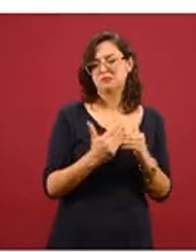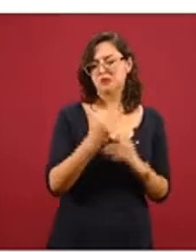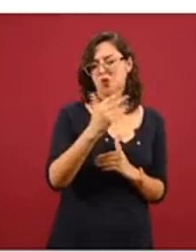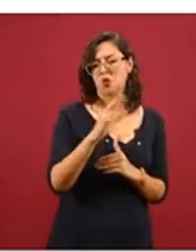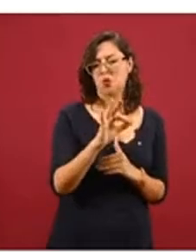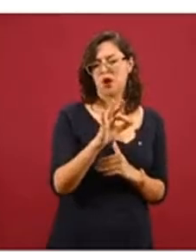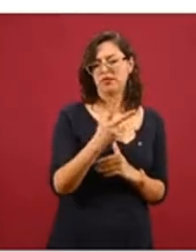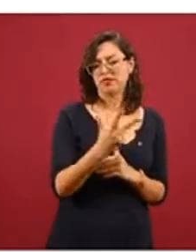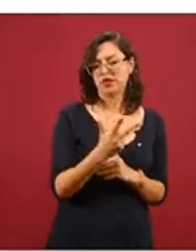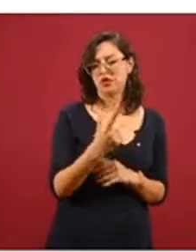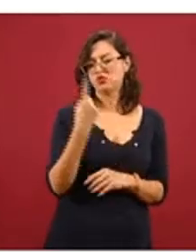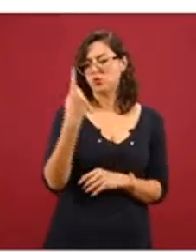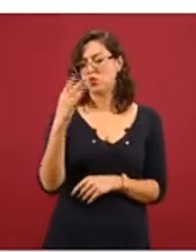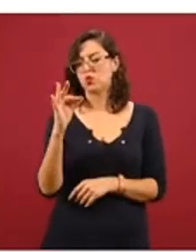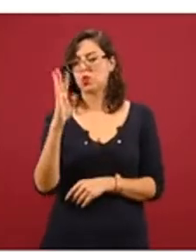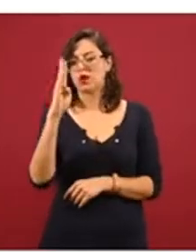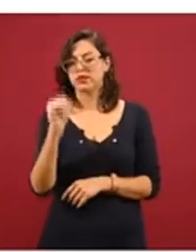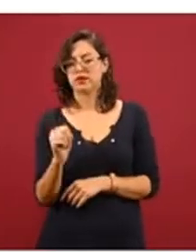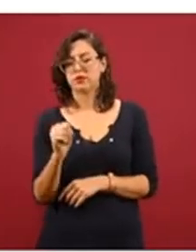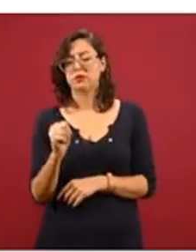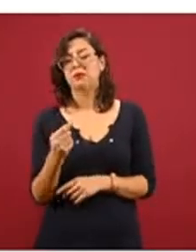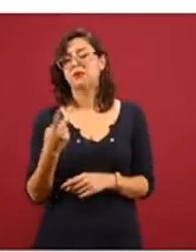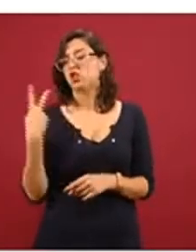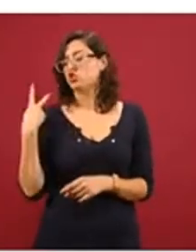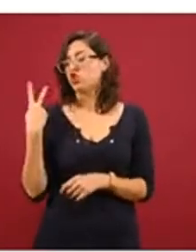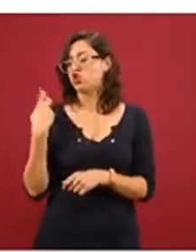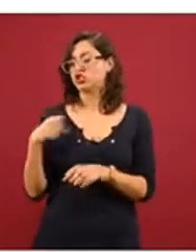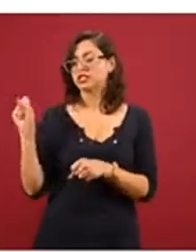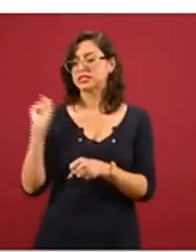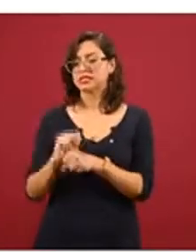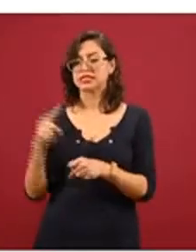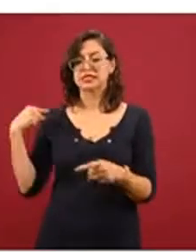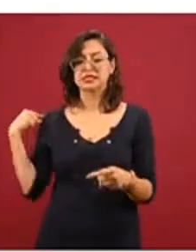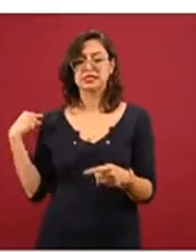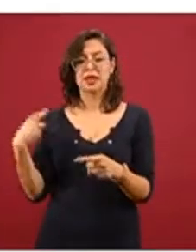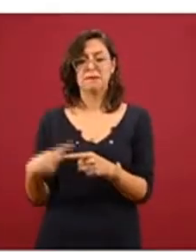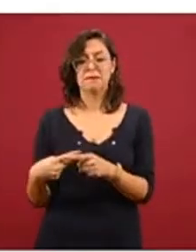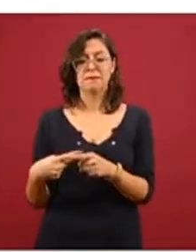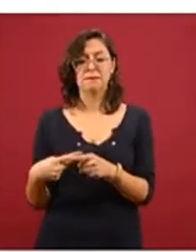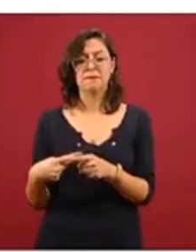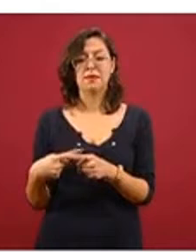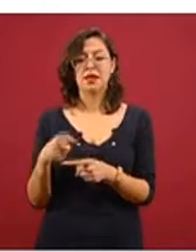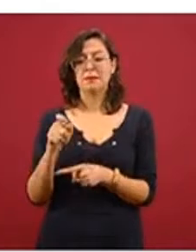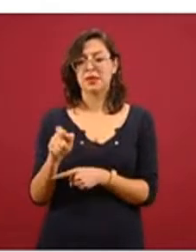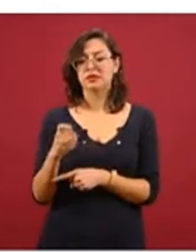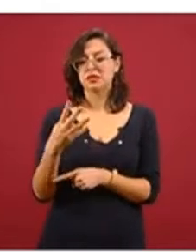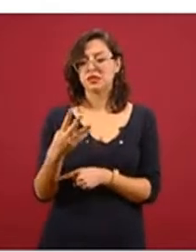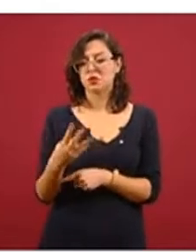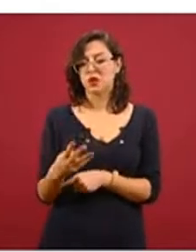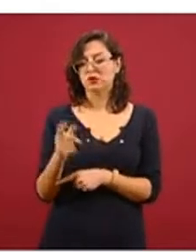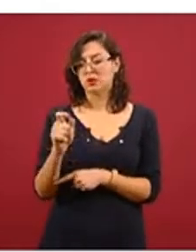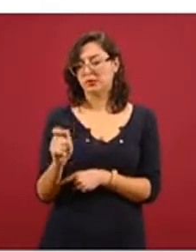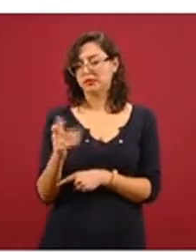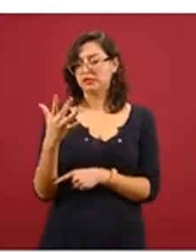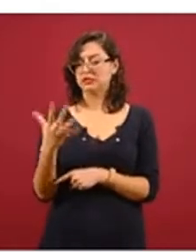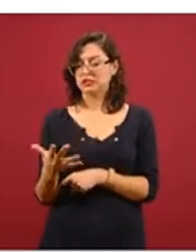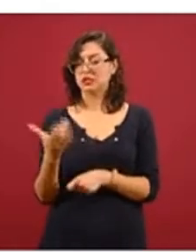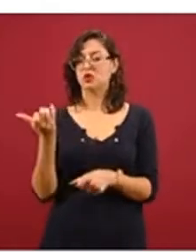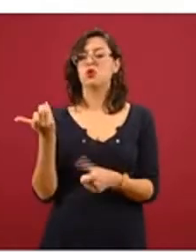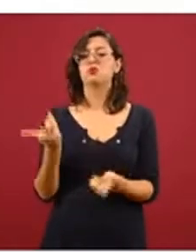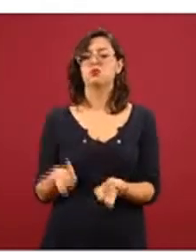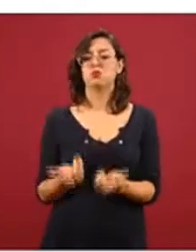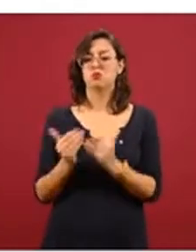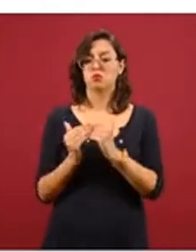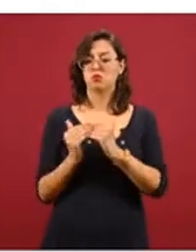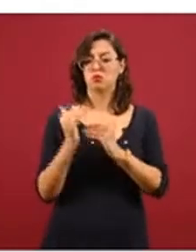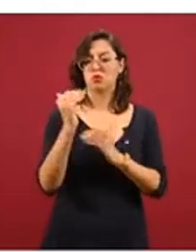una se mantuvo en 49 y las últimas 2 semanas más completas, que son la 24 y la 25, subieron